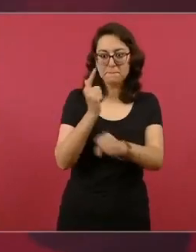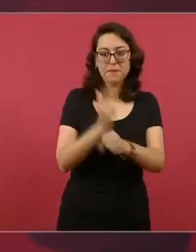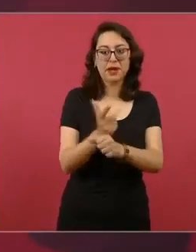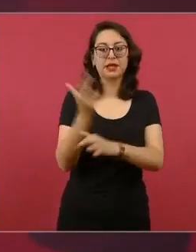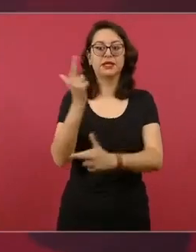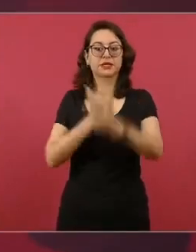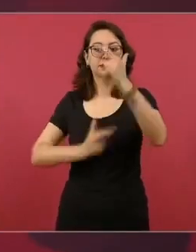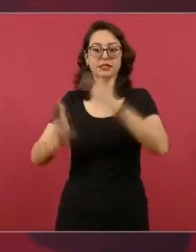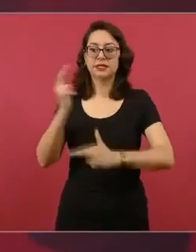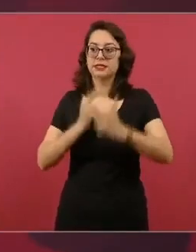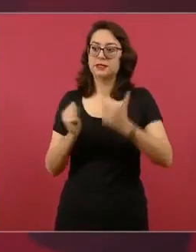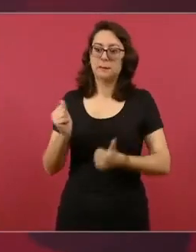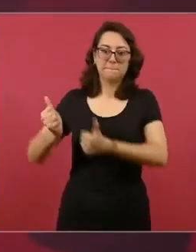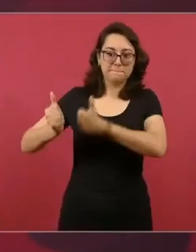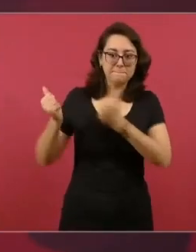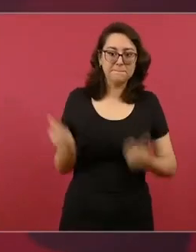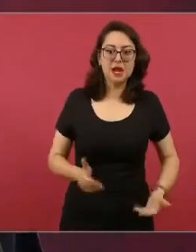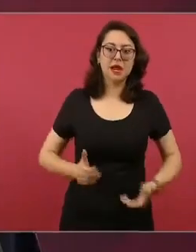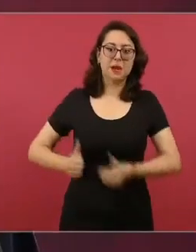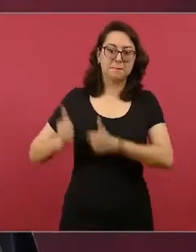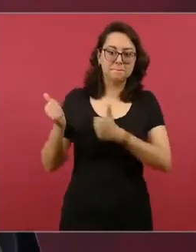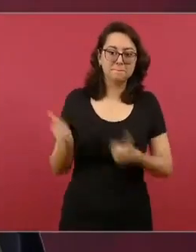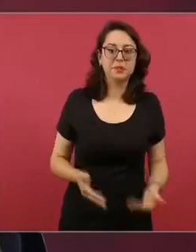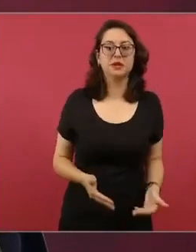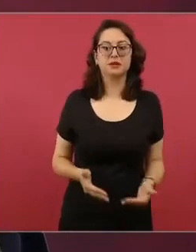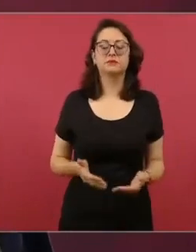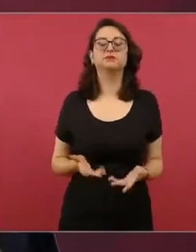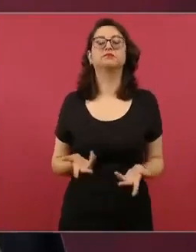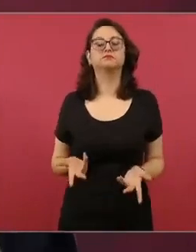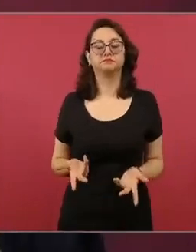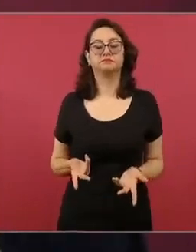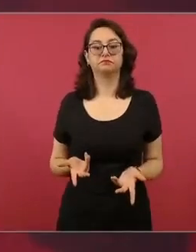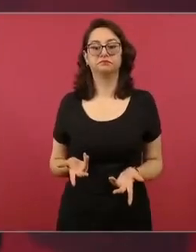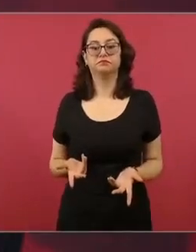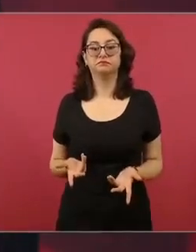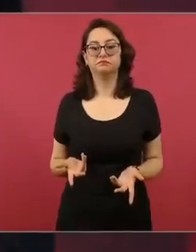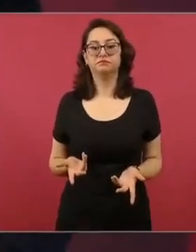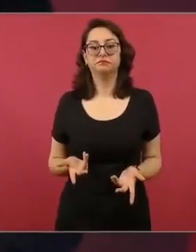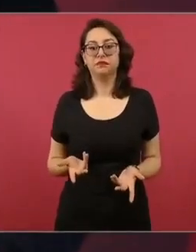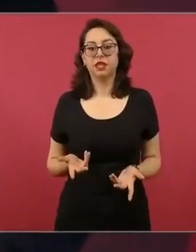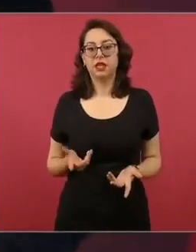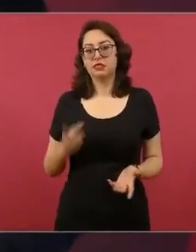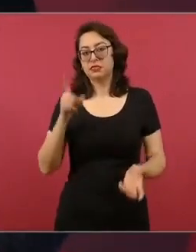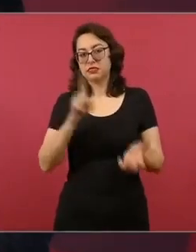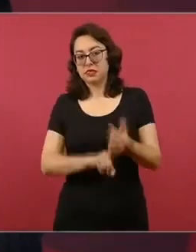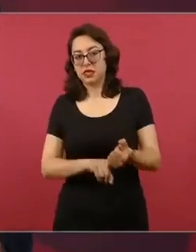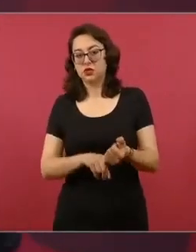van a las subastas y si no hay